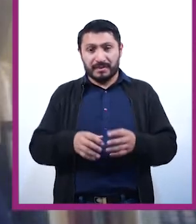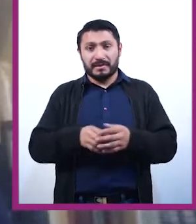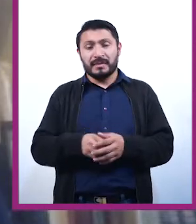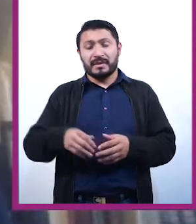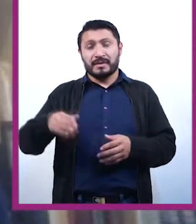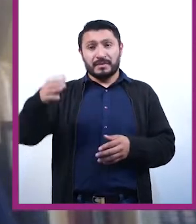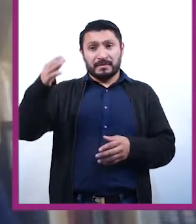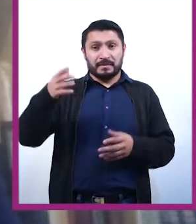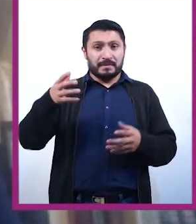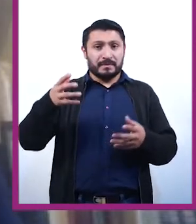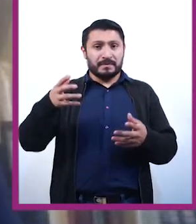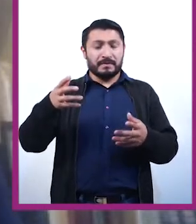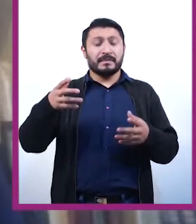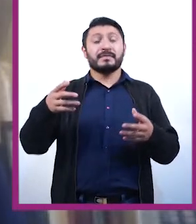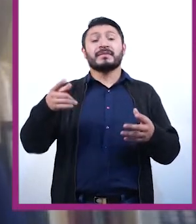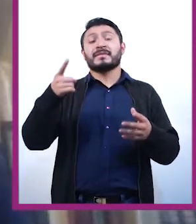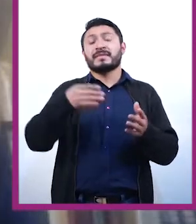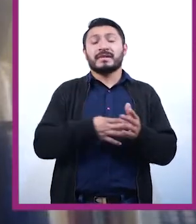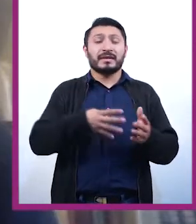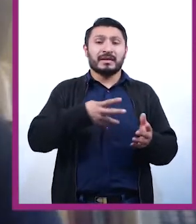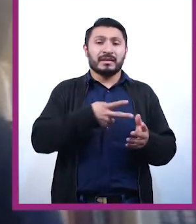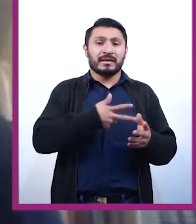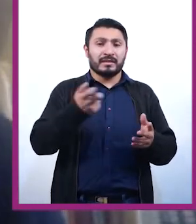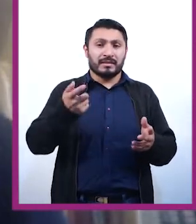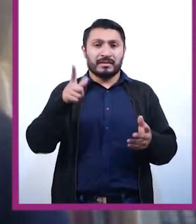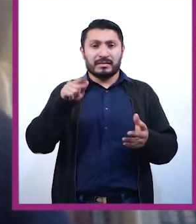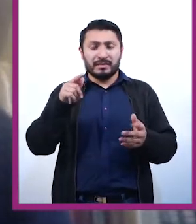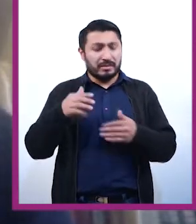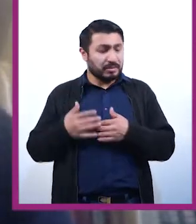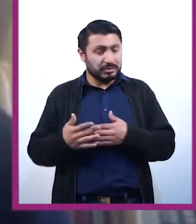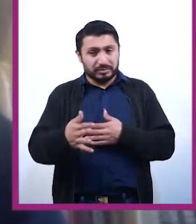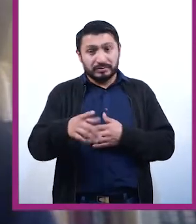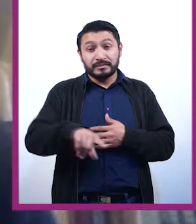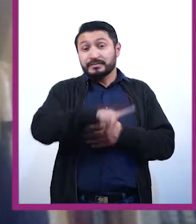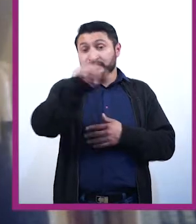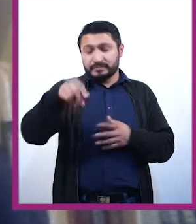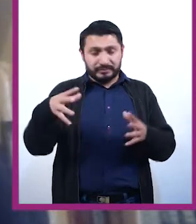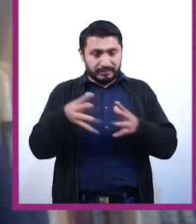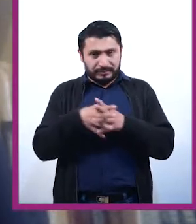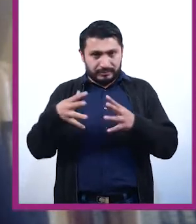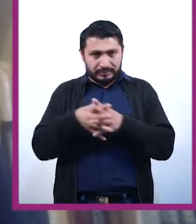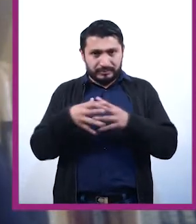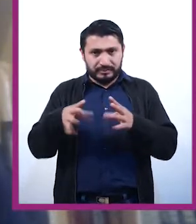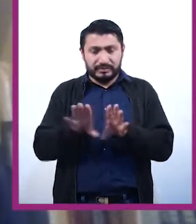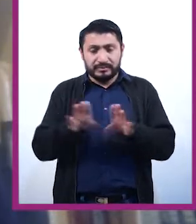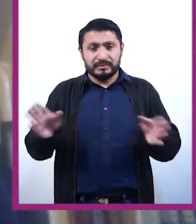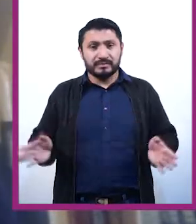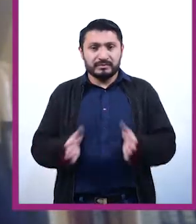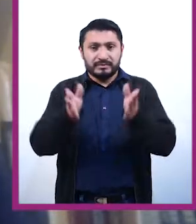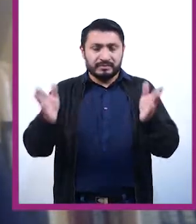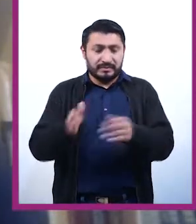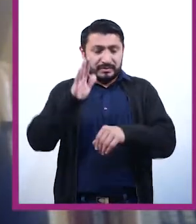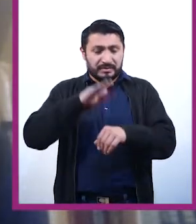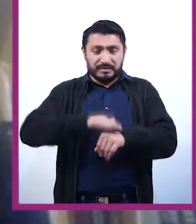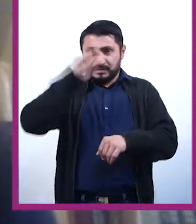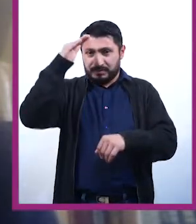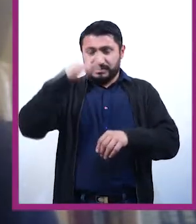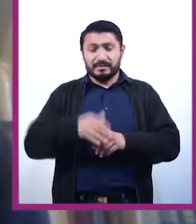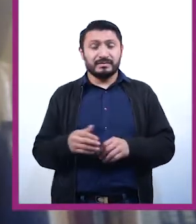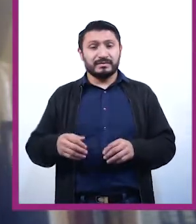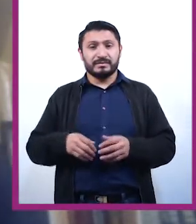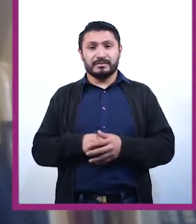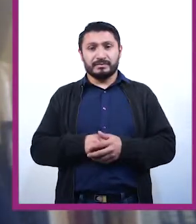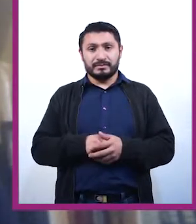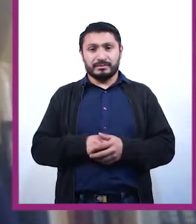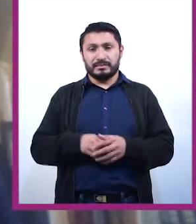del sistema del patrón oro desde 1870 por delante. Claro que luego la guerra impulsó aún